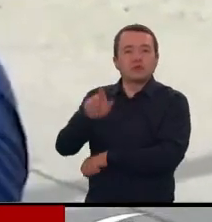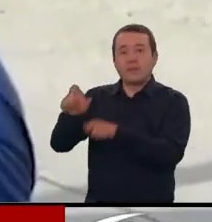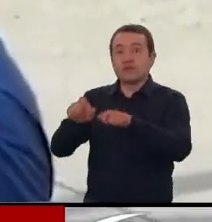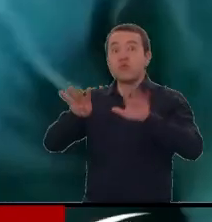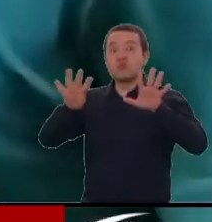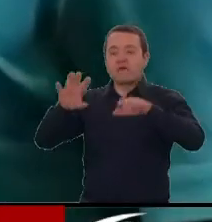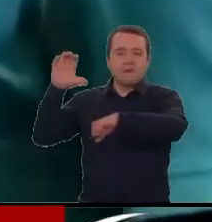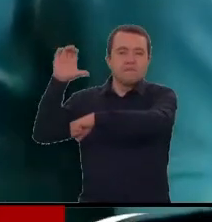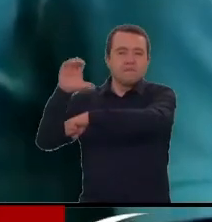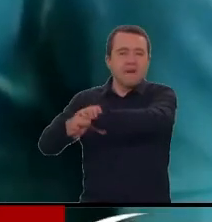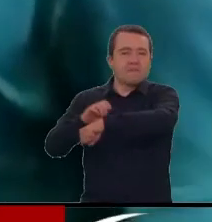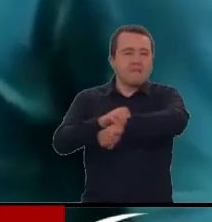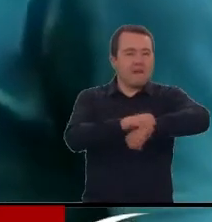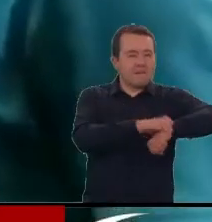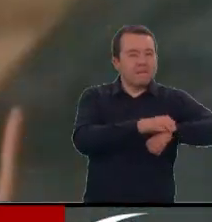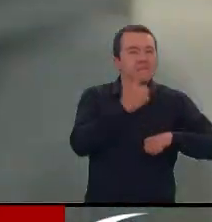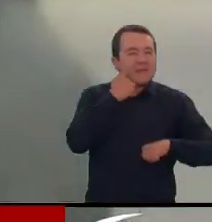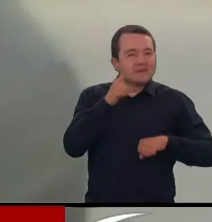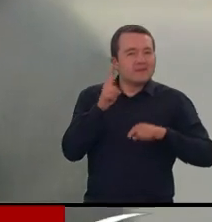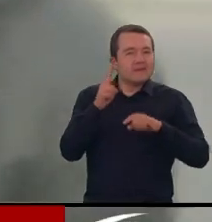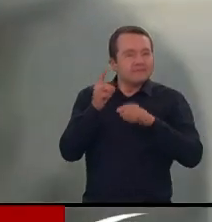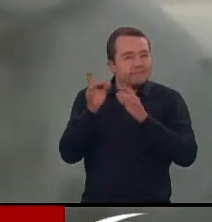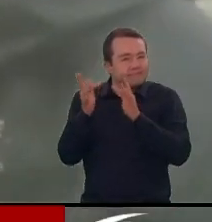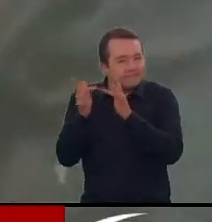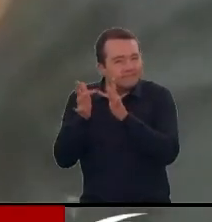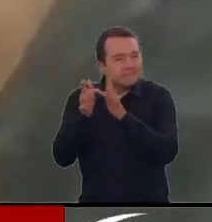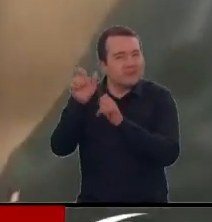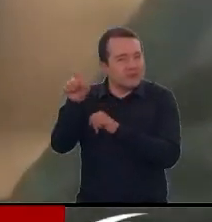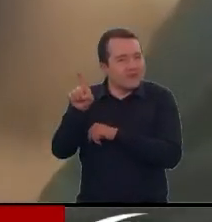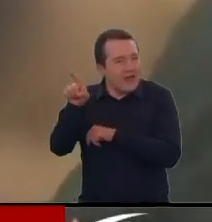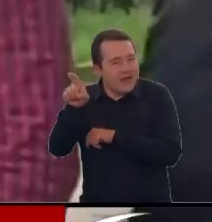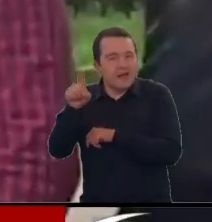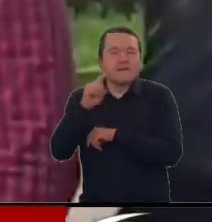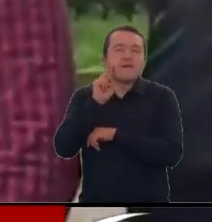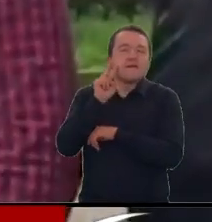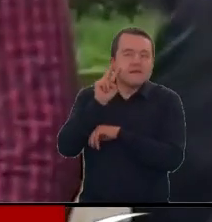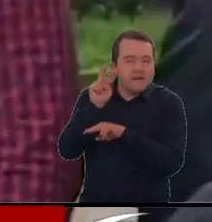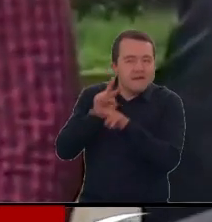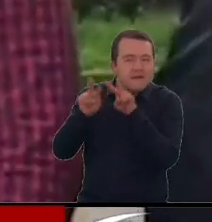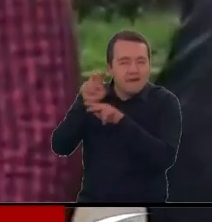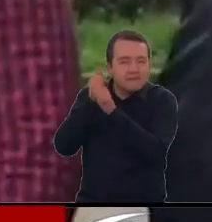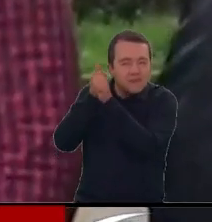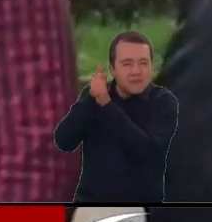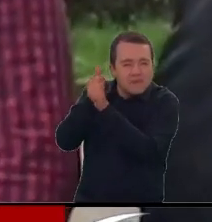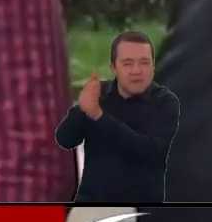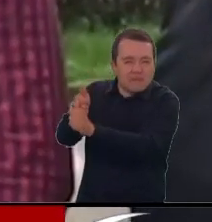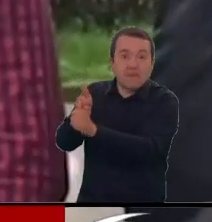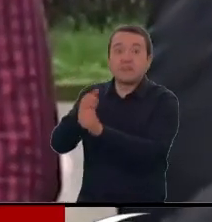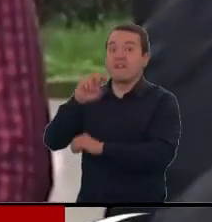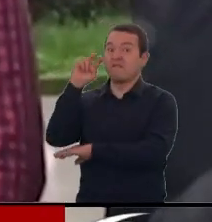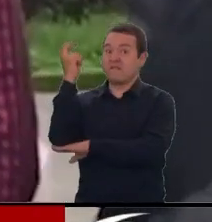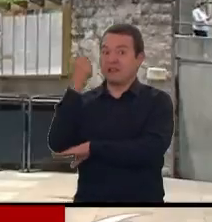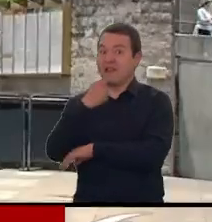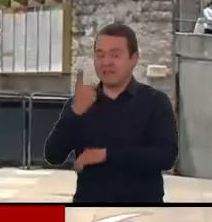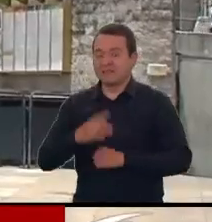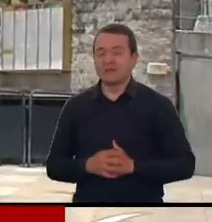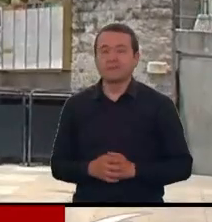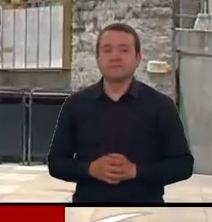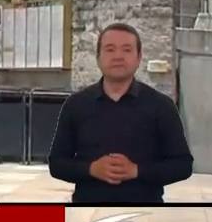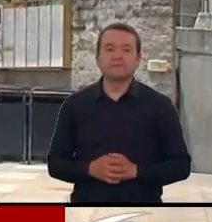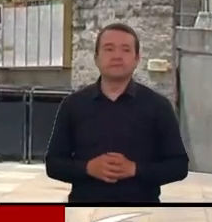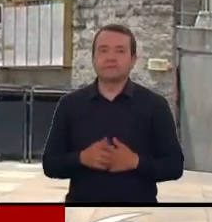aparentemente cercanas al congresista y que harían parte del entramado ilegal. El fiscal del caso señaló: pero me es